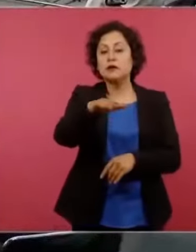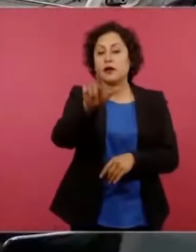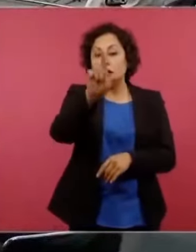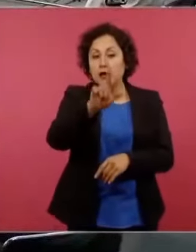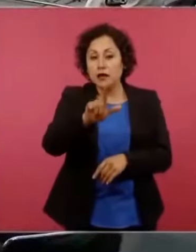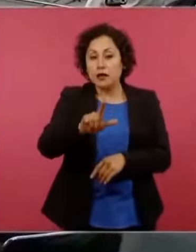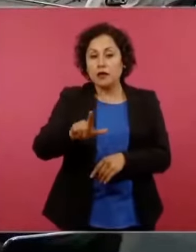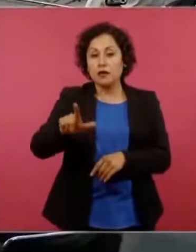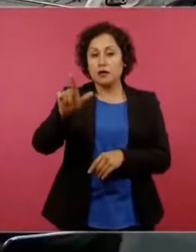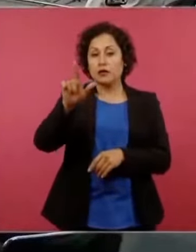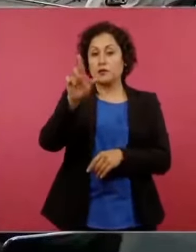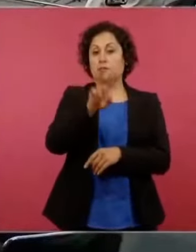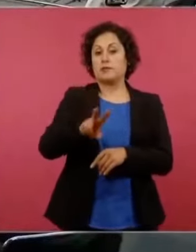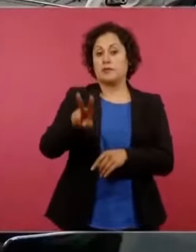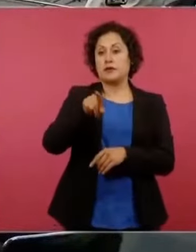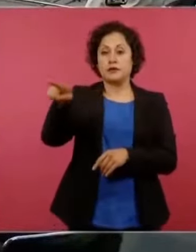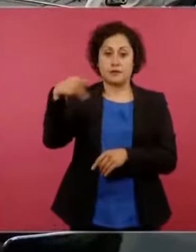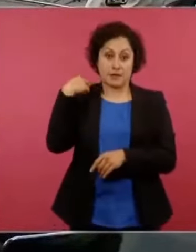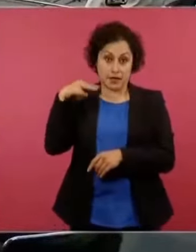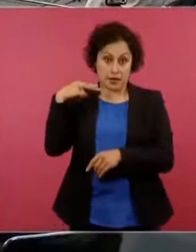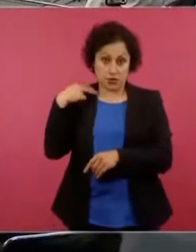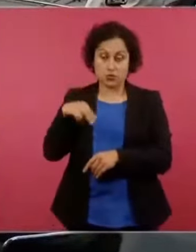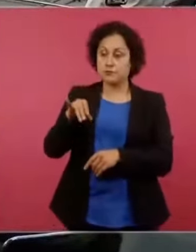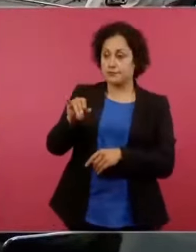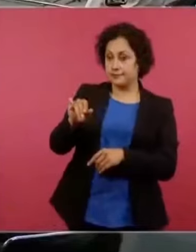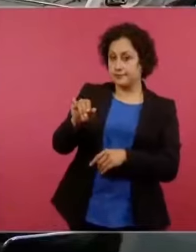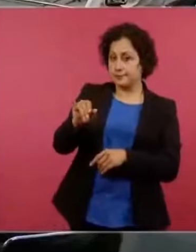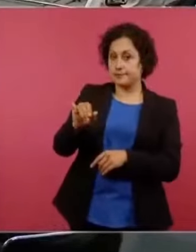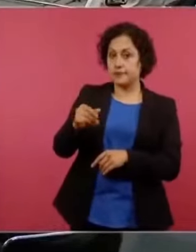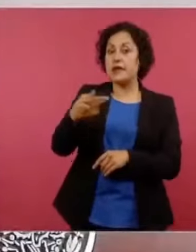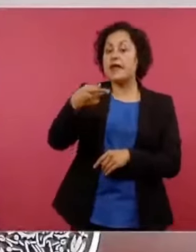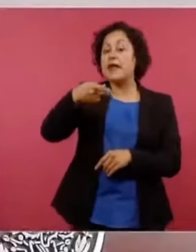Veracruz. Es el puerto. De acuerdo. Pero es para